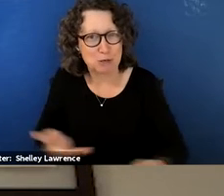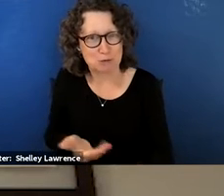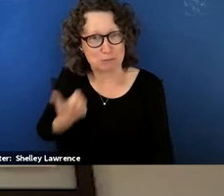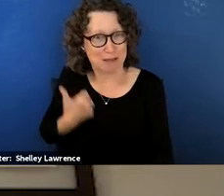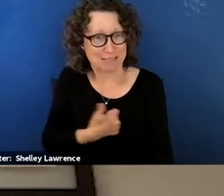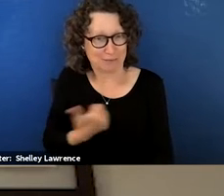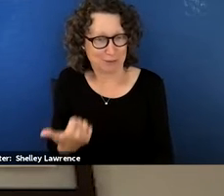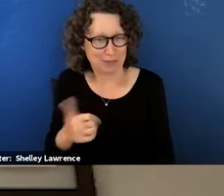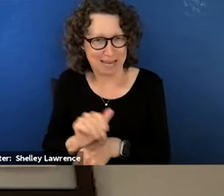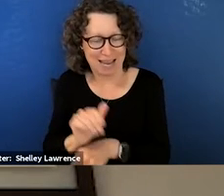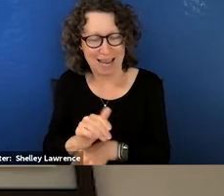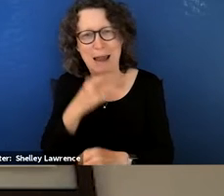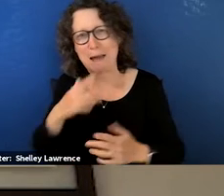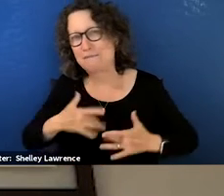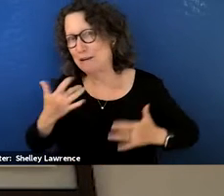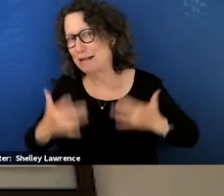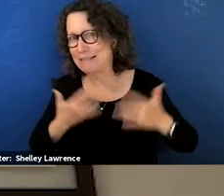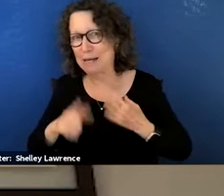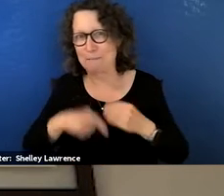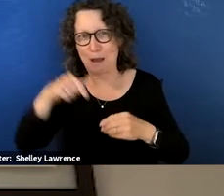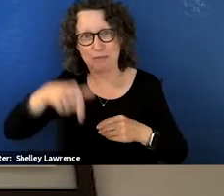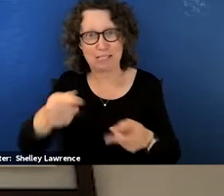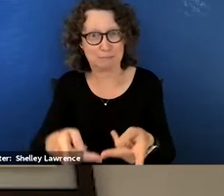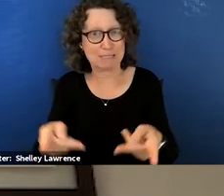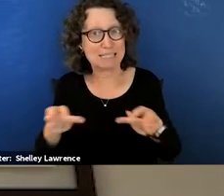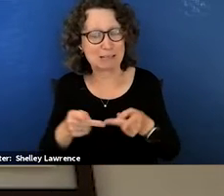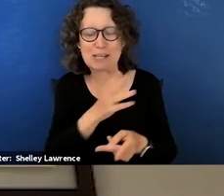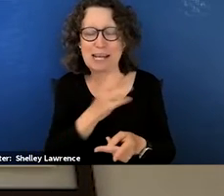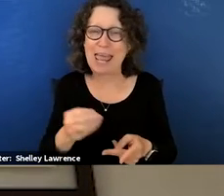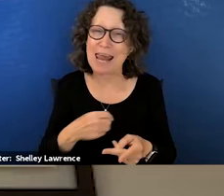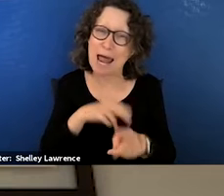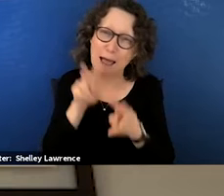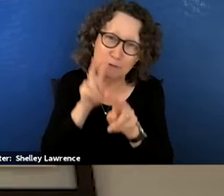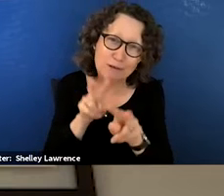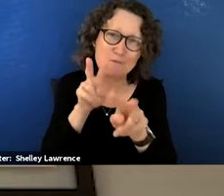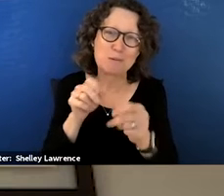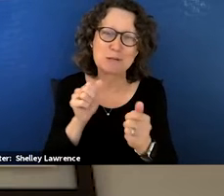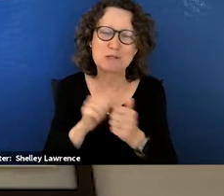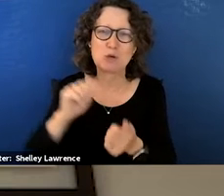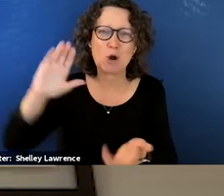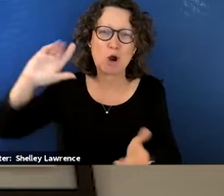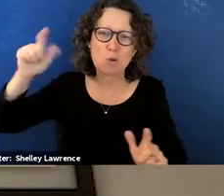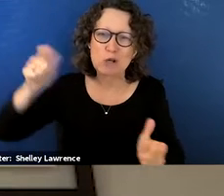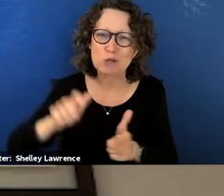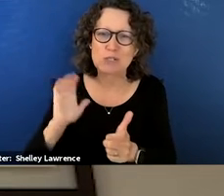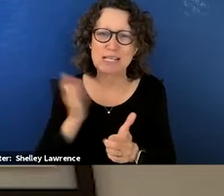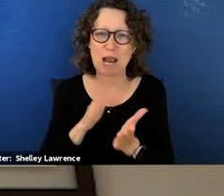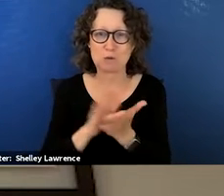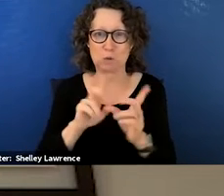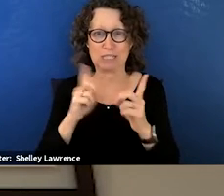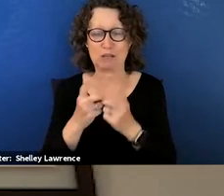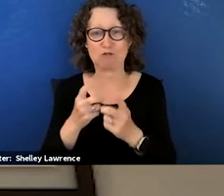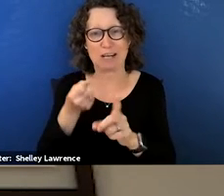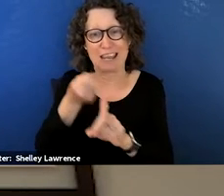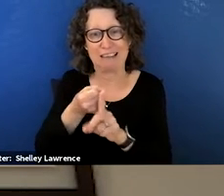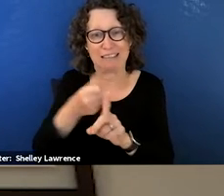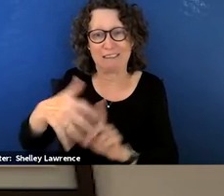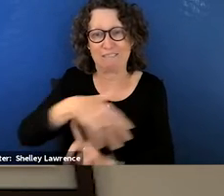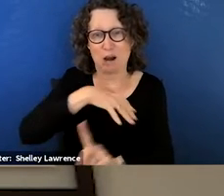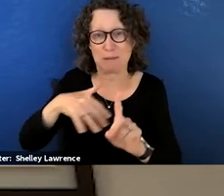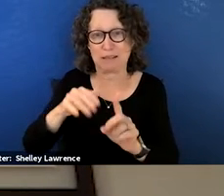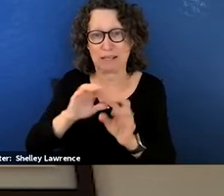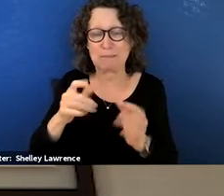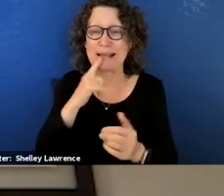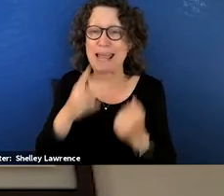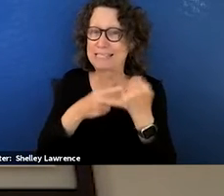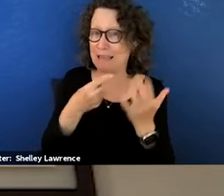por permitirme estar aquí con ustedes. Estoy muy entusiasmado con este cargo y espero reducir el impacto ambiental